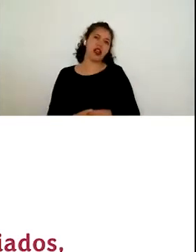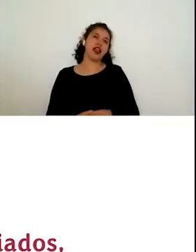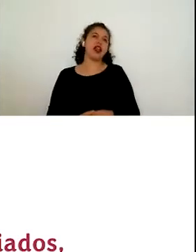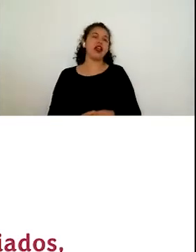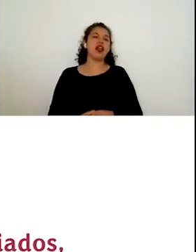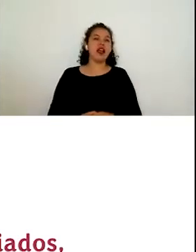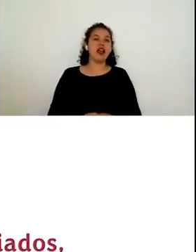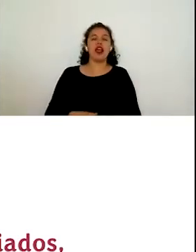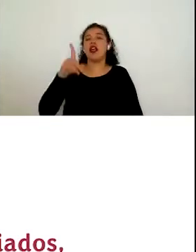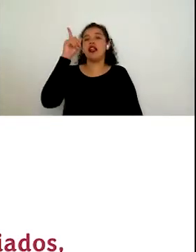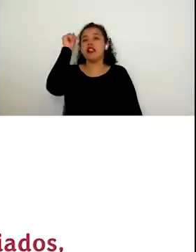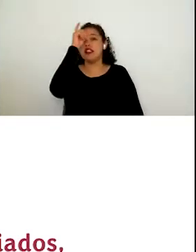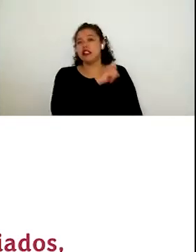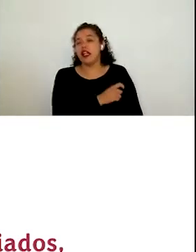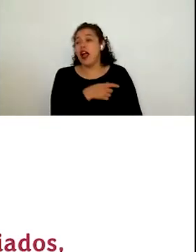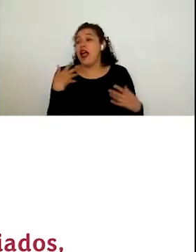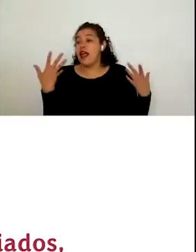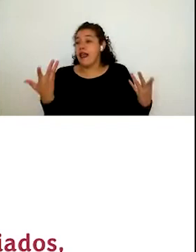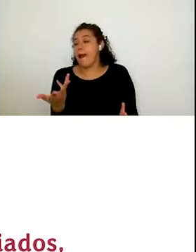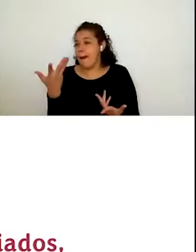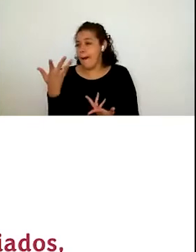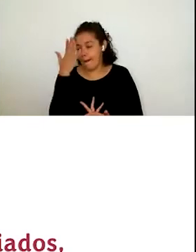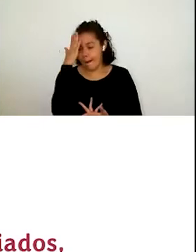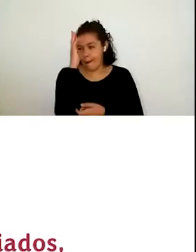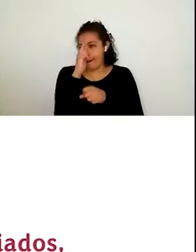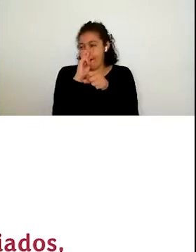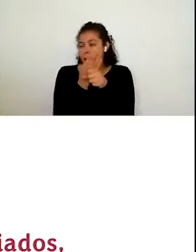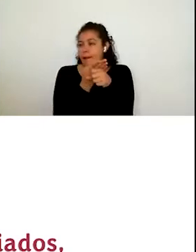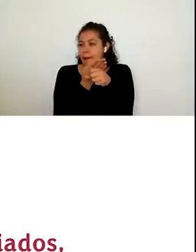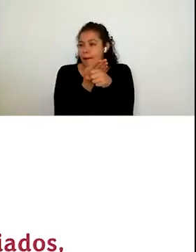dificulte y el patronato haya decidido